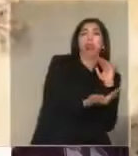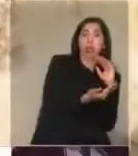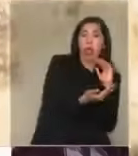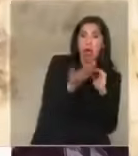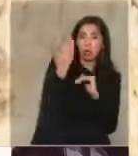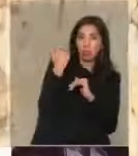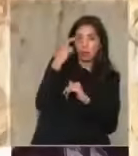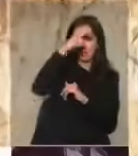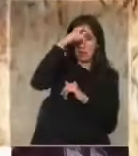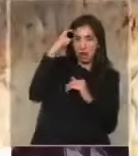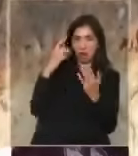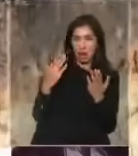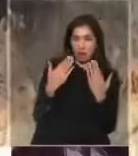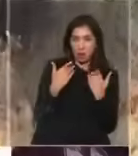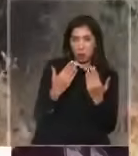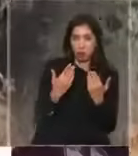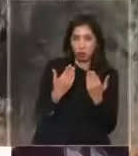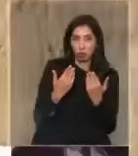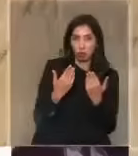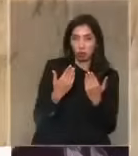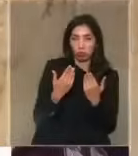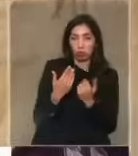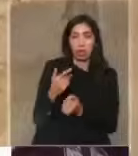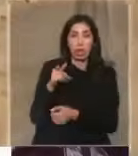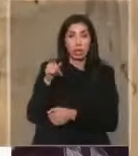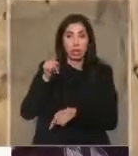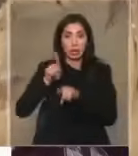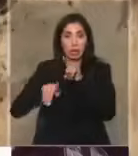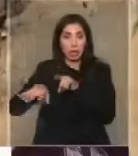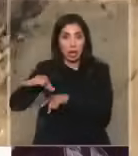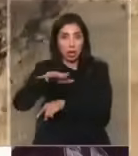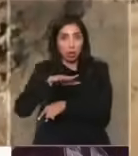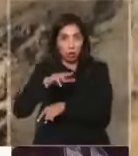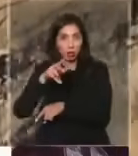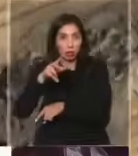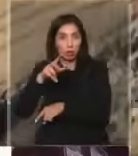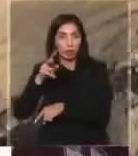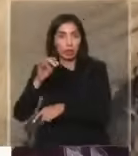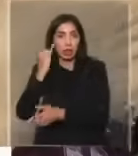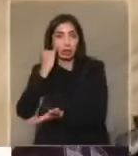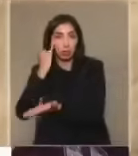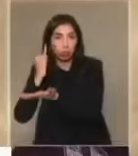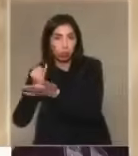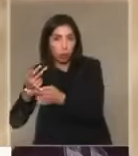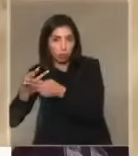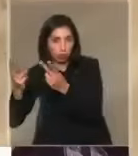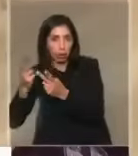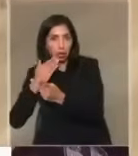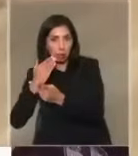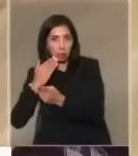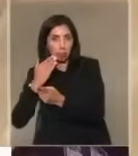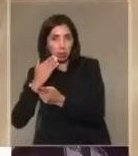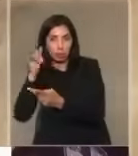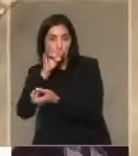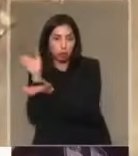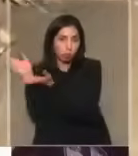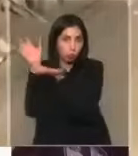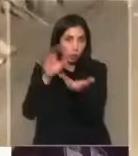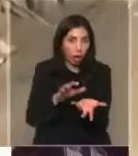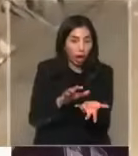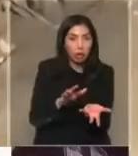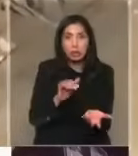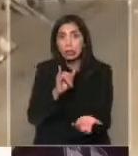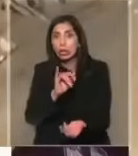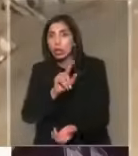verano. Si utilizaron o no este terreno entidades públicas para vaciar escombros de los incendios, es algo que no es posible